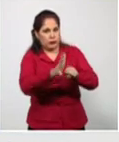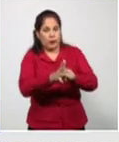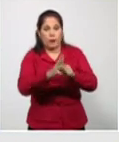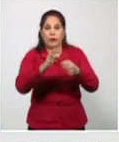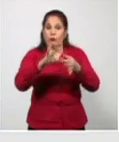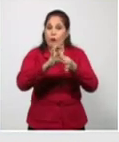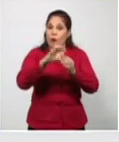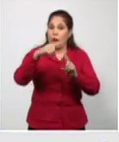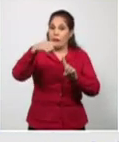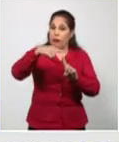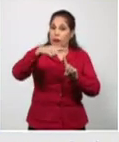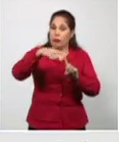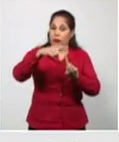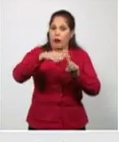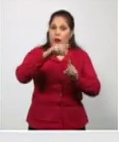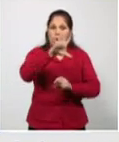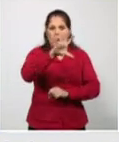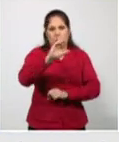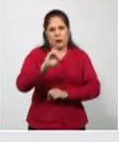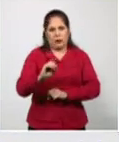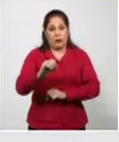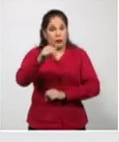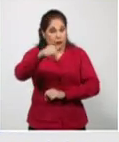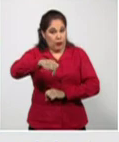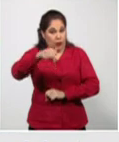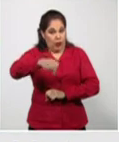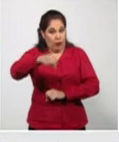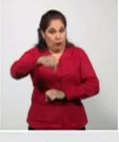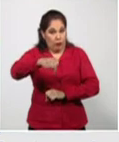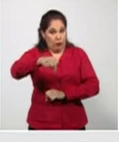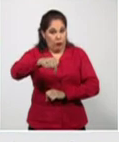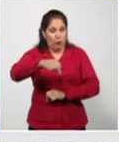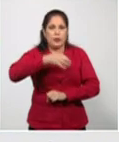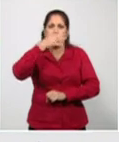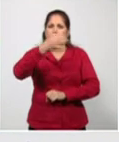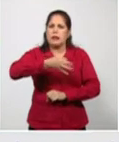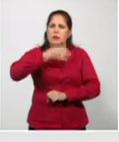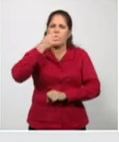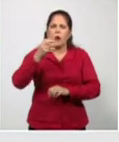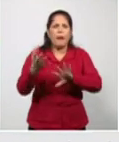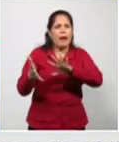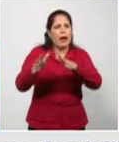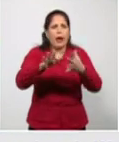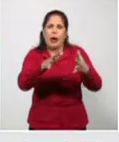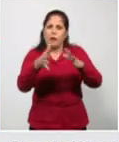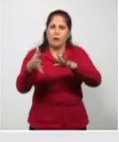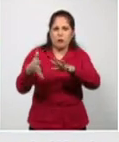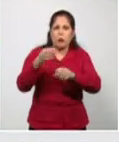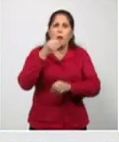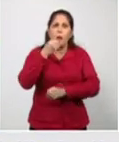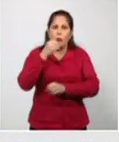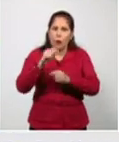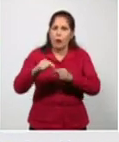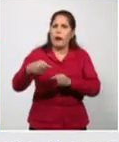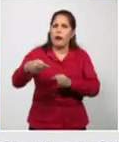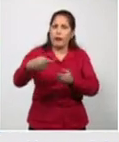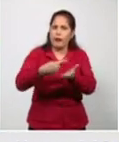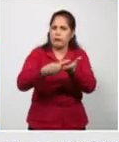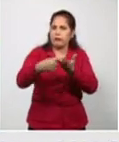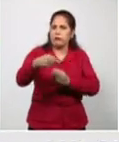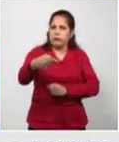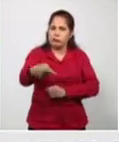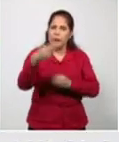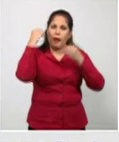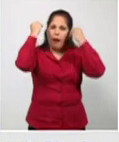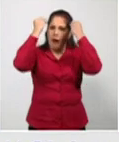Guantánamo con 50. Hoy en esta jornada se habló de estimaciones, de pronósticos, a partir también del análisis